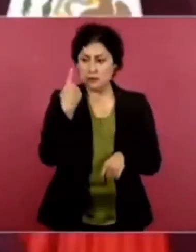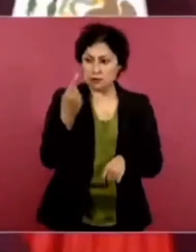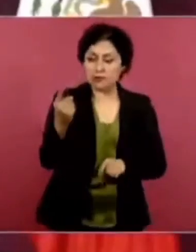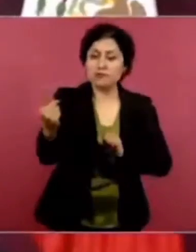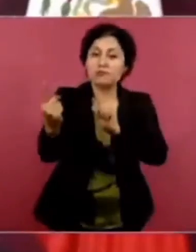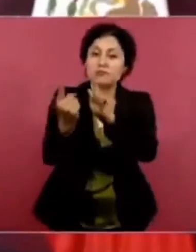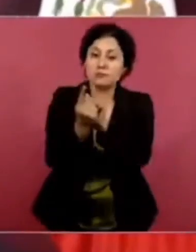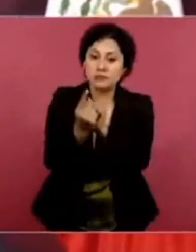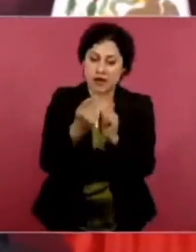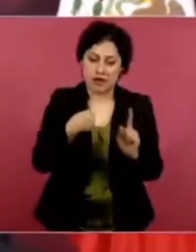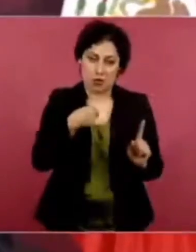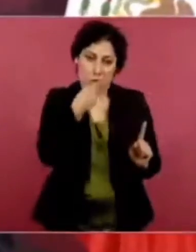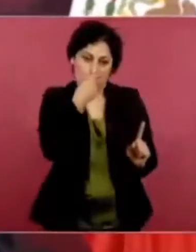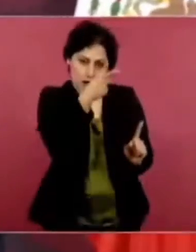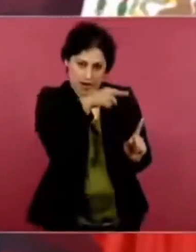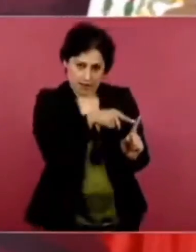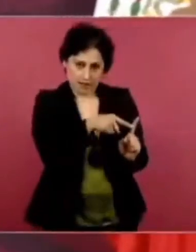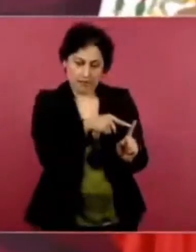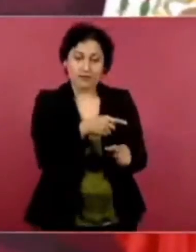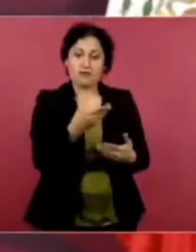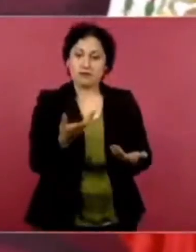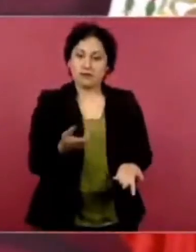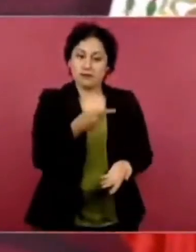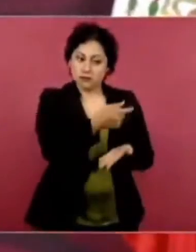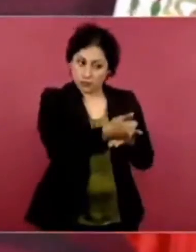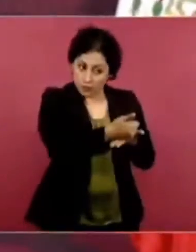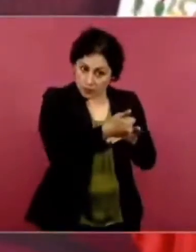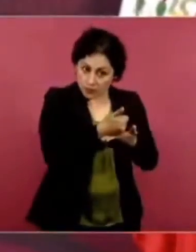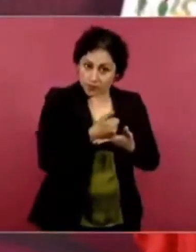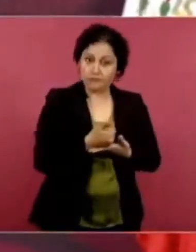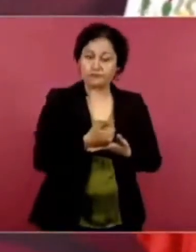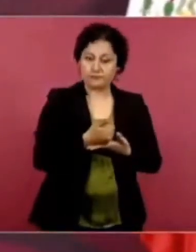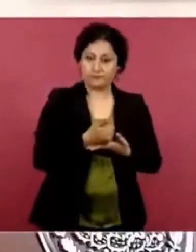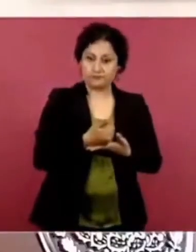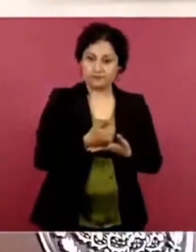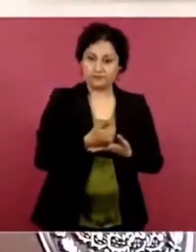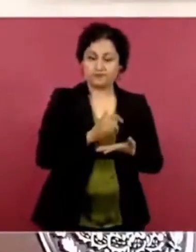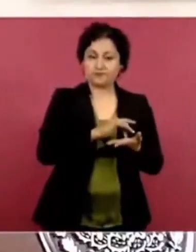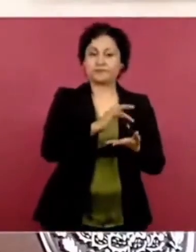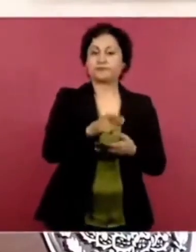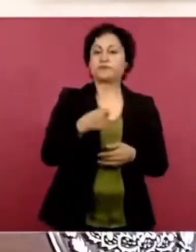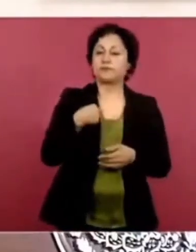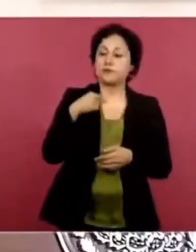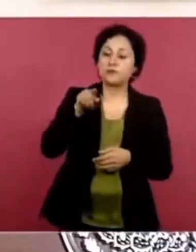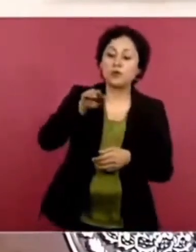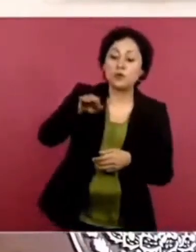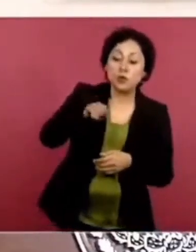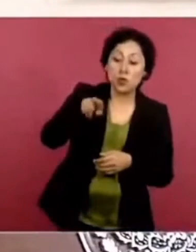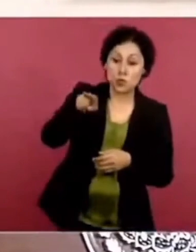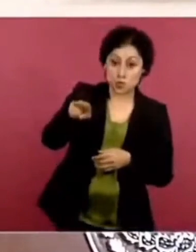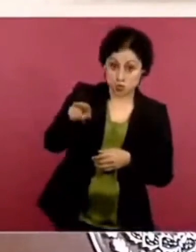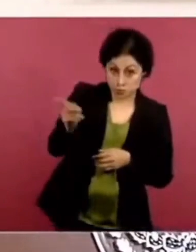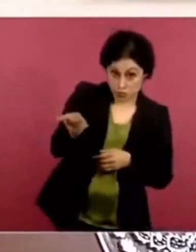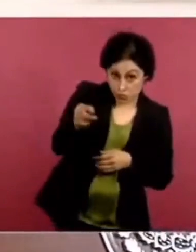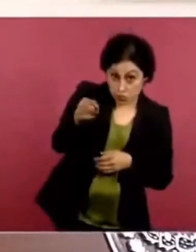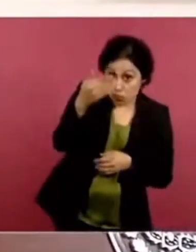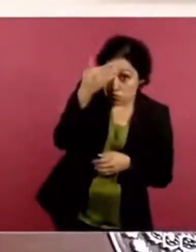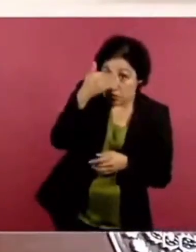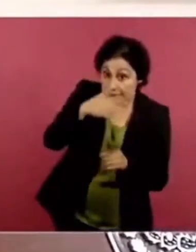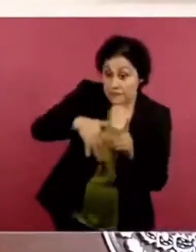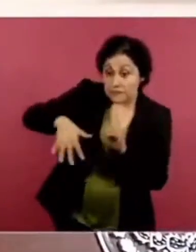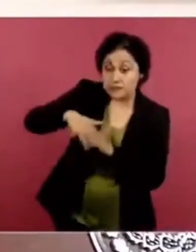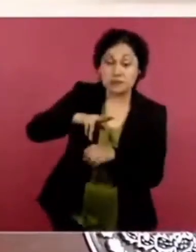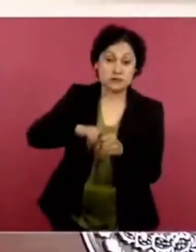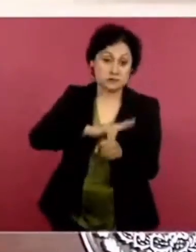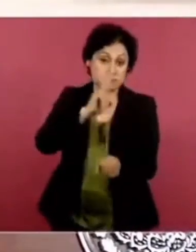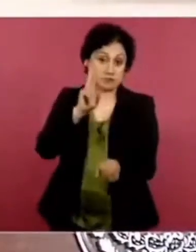ayudar por lo de las contingencias? ¿Sabes? Sí, sí, sí.